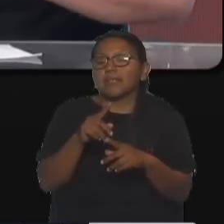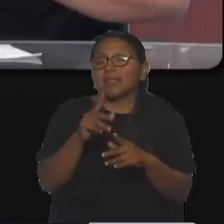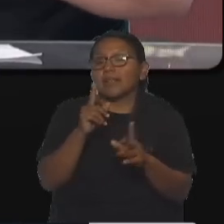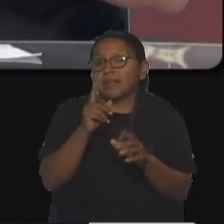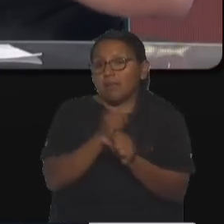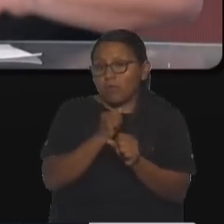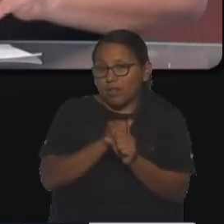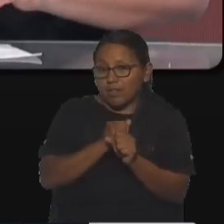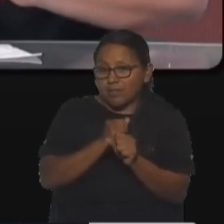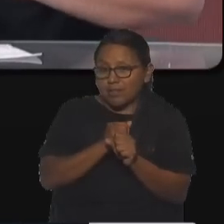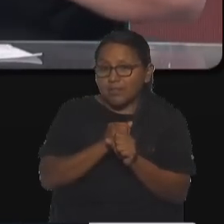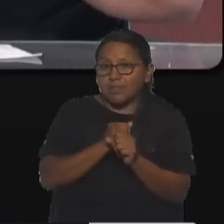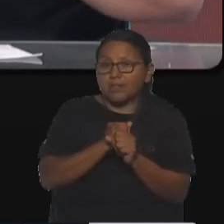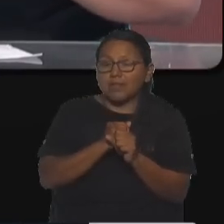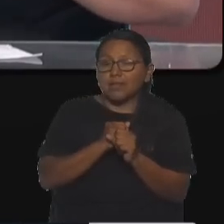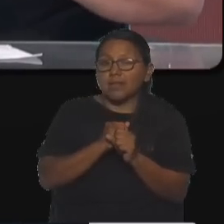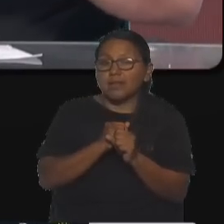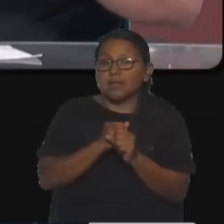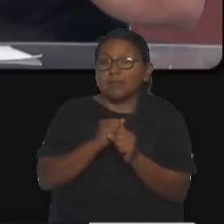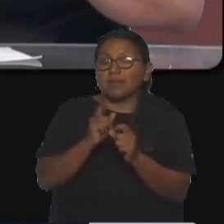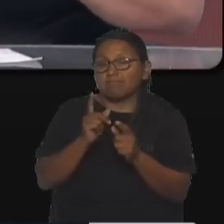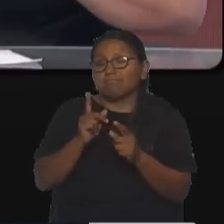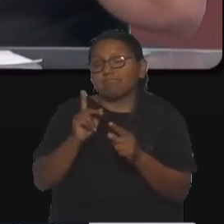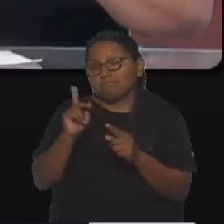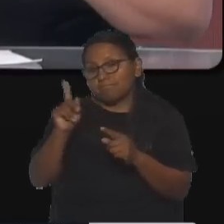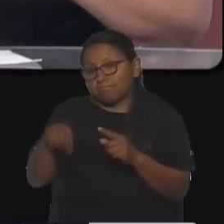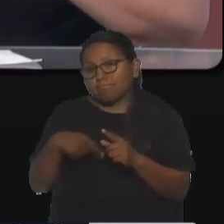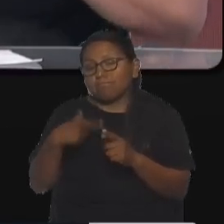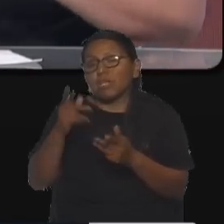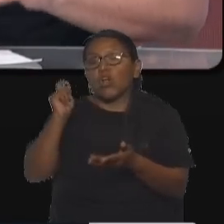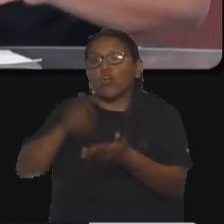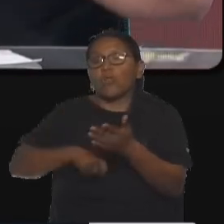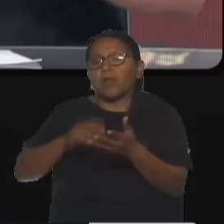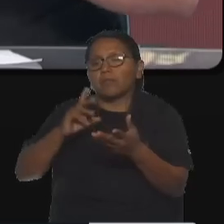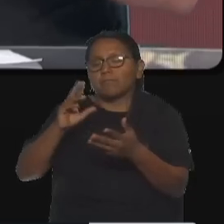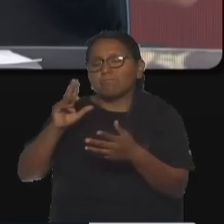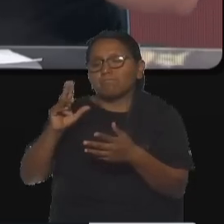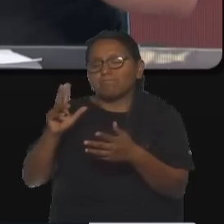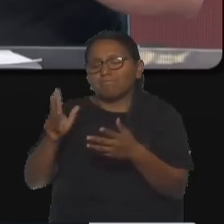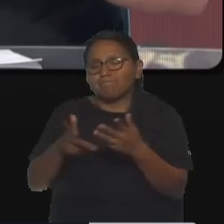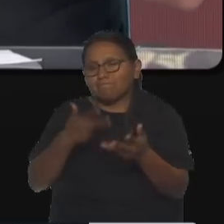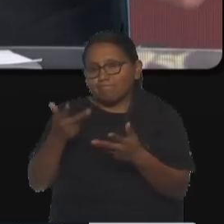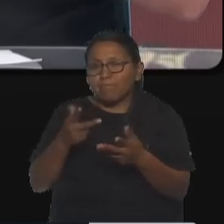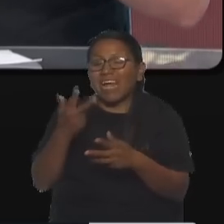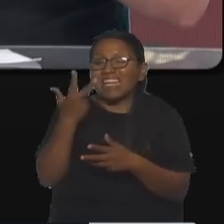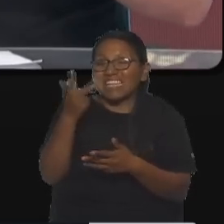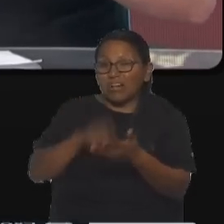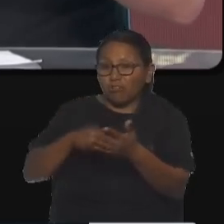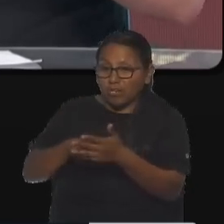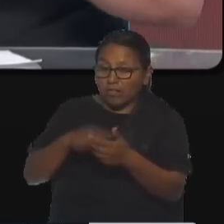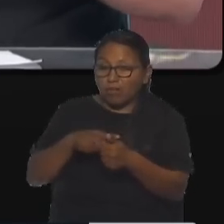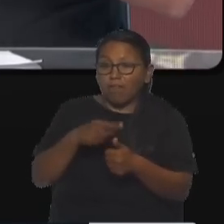laboral llevó a precarizar los contratos, porque si bien ahora existen 3 tipos de contratos,